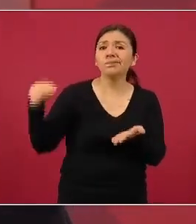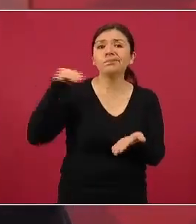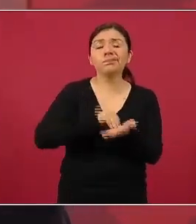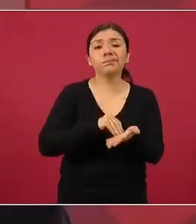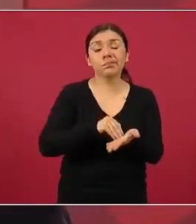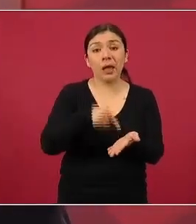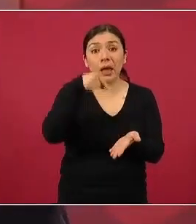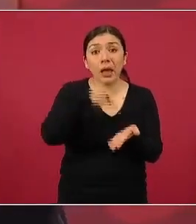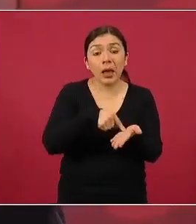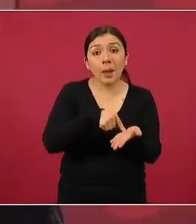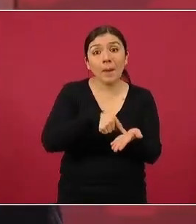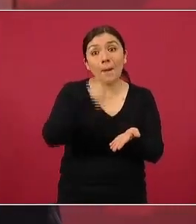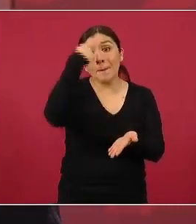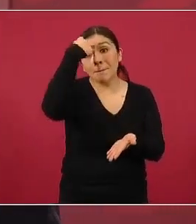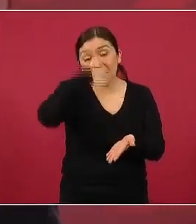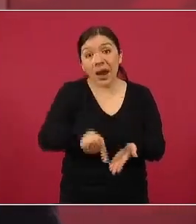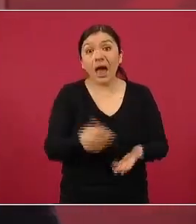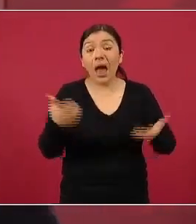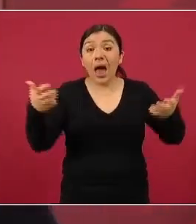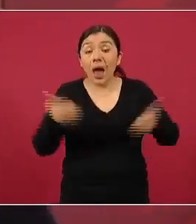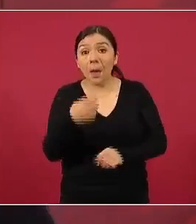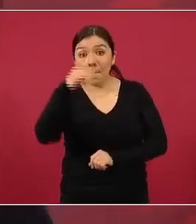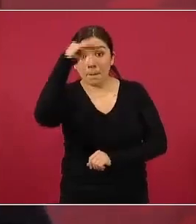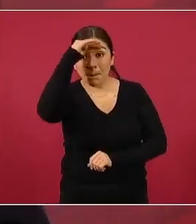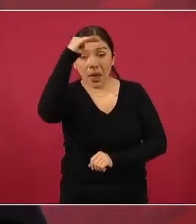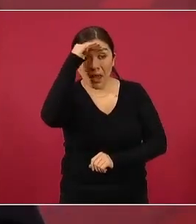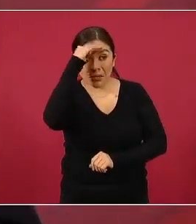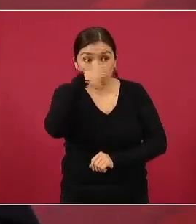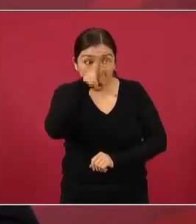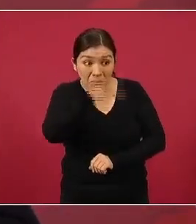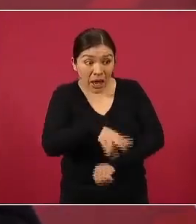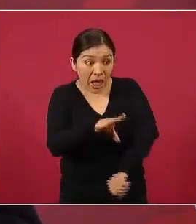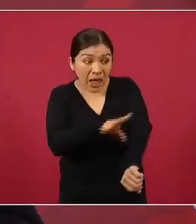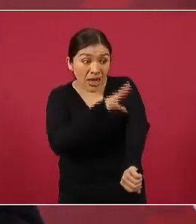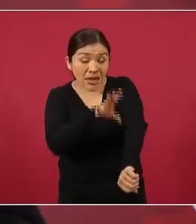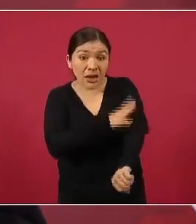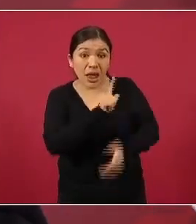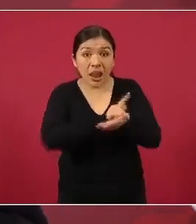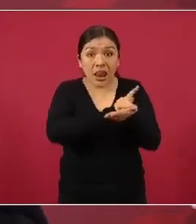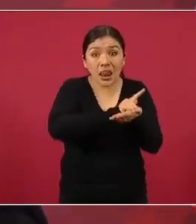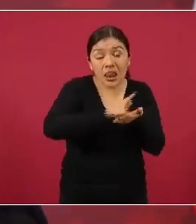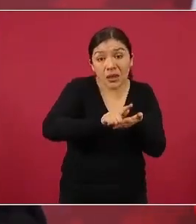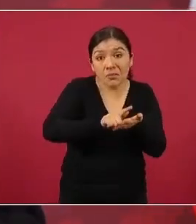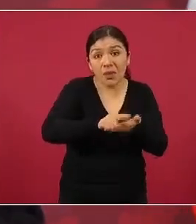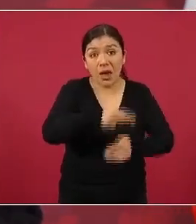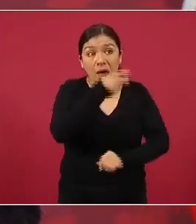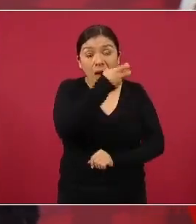para que no se considerara energía limpia